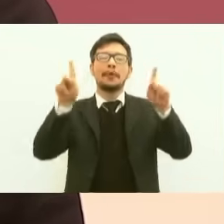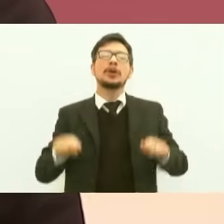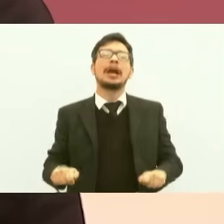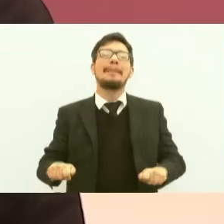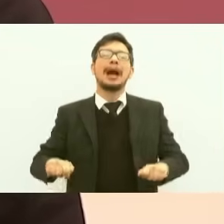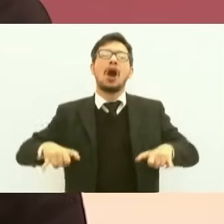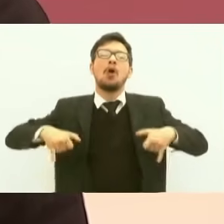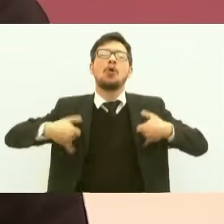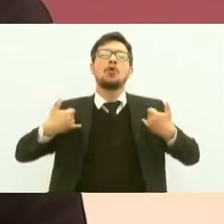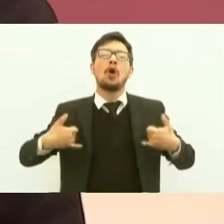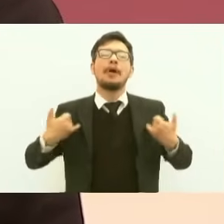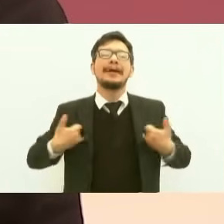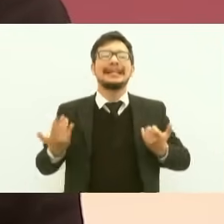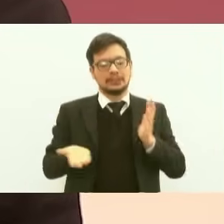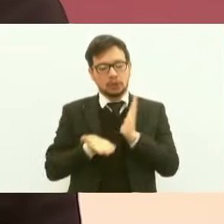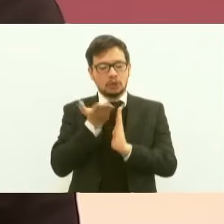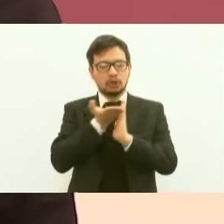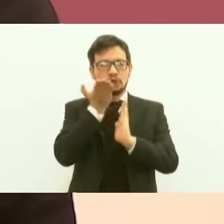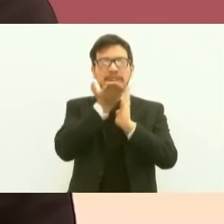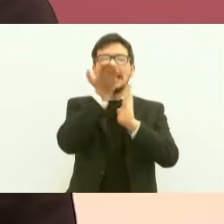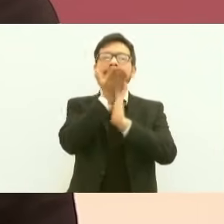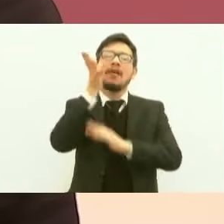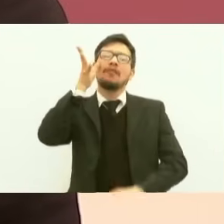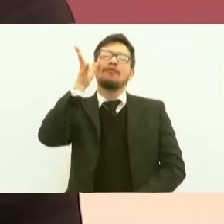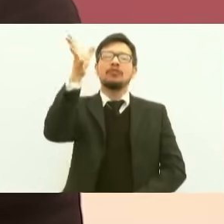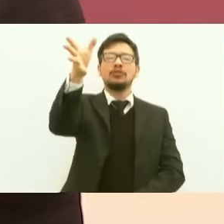Jóvenes Construyendo el Futuro.